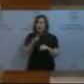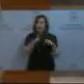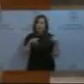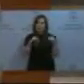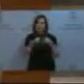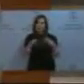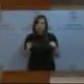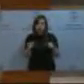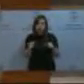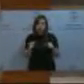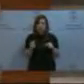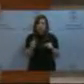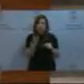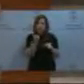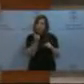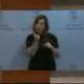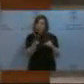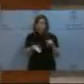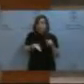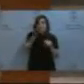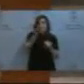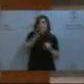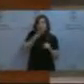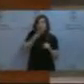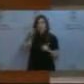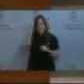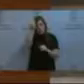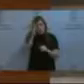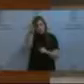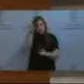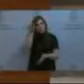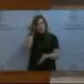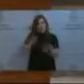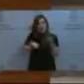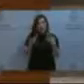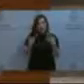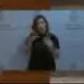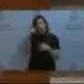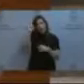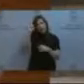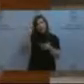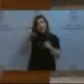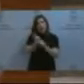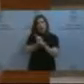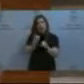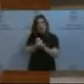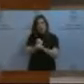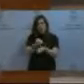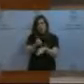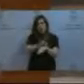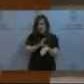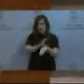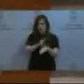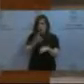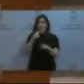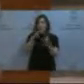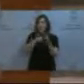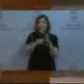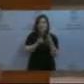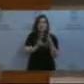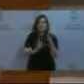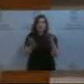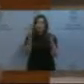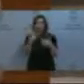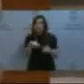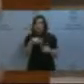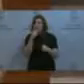a asumir este incremento porque considera que la evaluación de riesgos laborales de que dispone la Consejería no incorpora medidas específicas